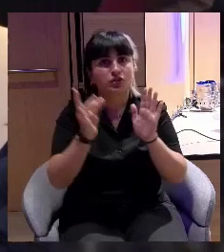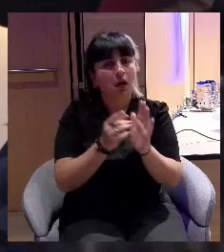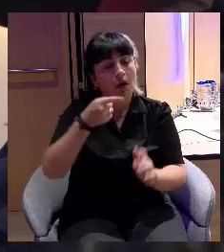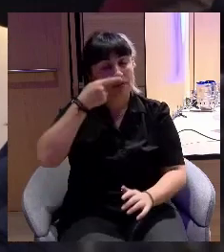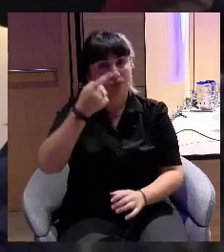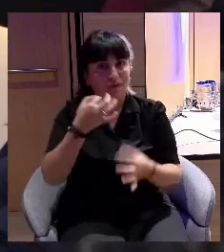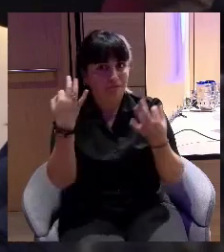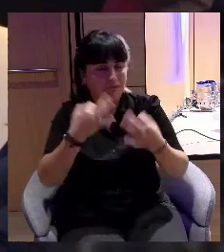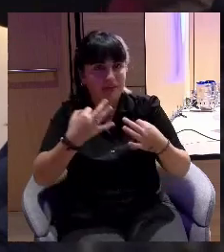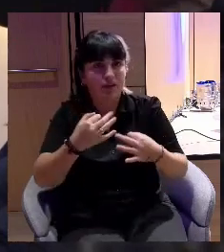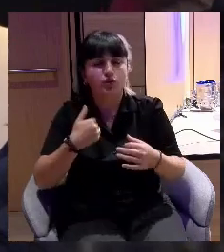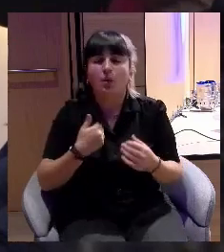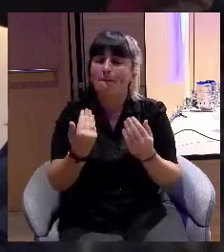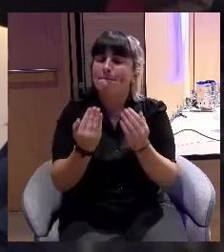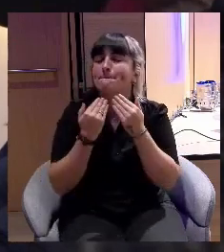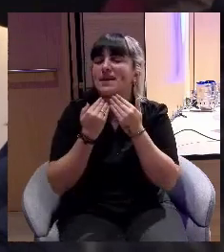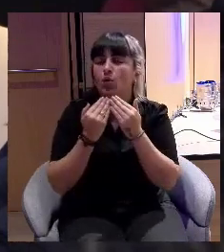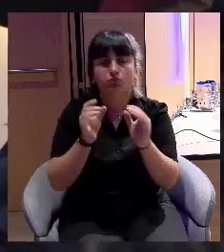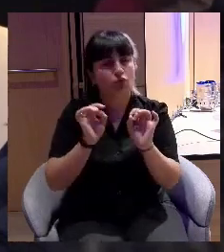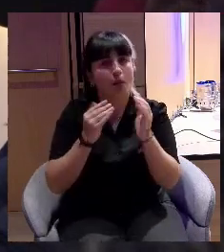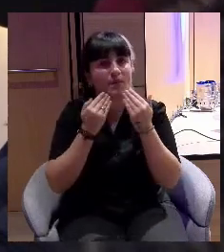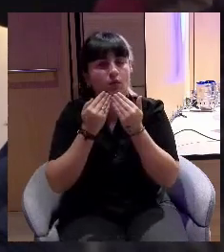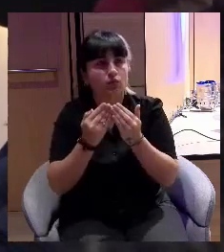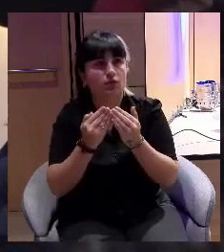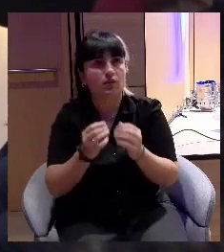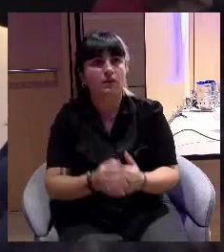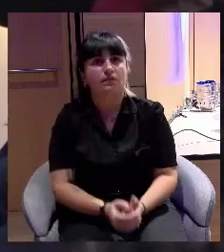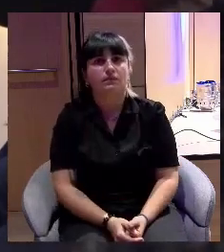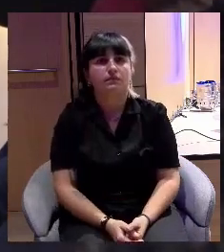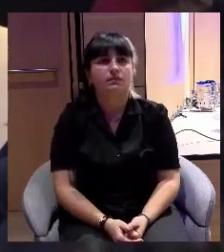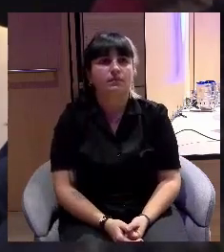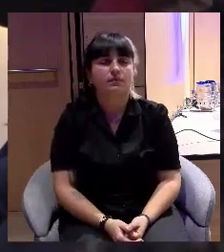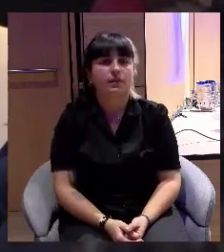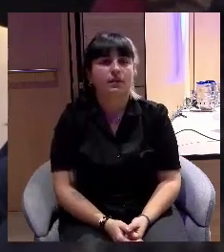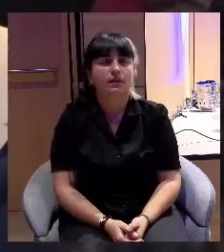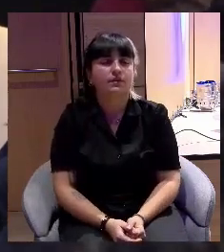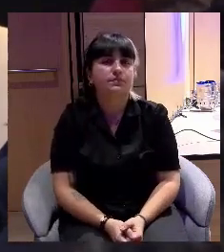Bueno, a la pregunta concreta, ¿cuál es el nivel de